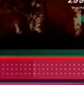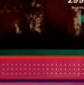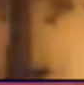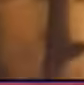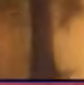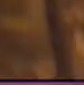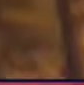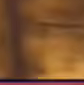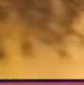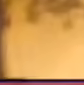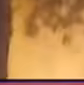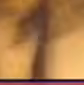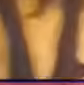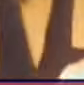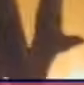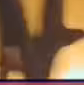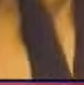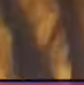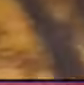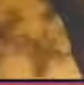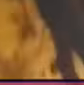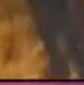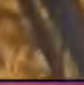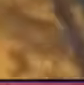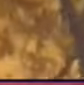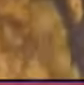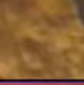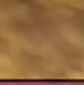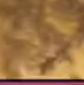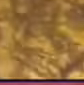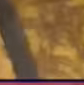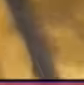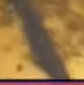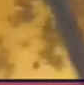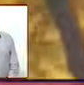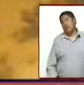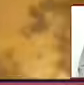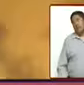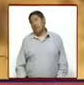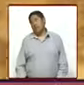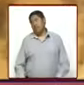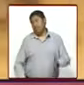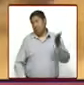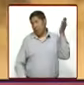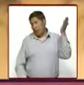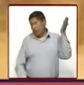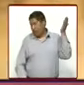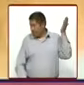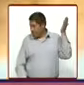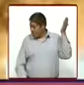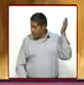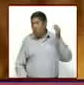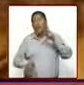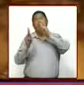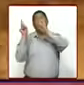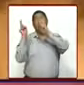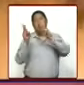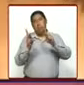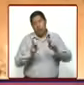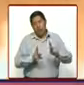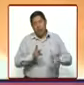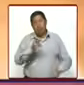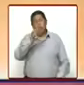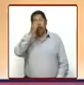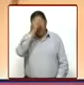de Pando, donde no se ha podido sofocar las llamas. Vean estas imágenes que son nuevamente desgarradoras,